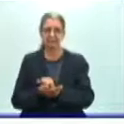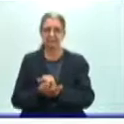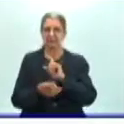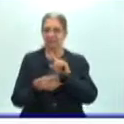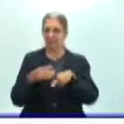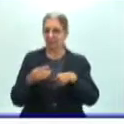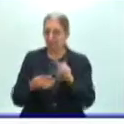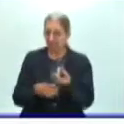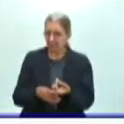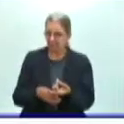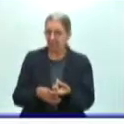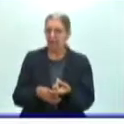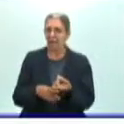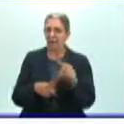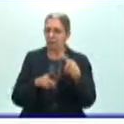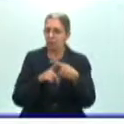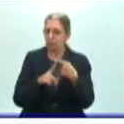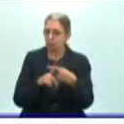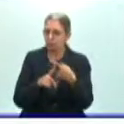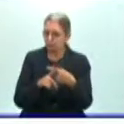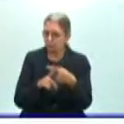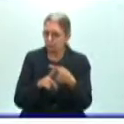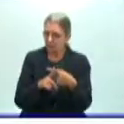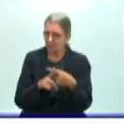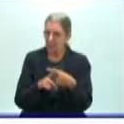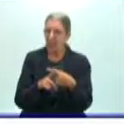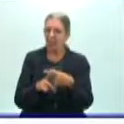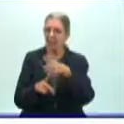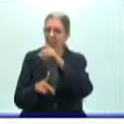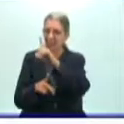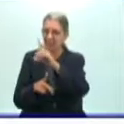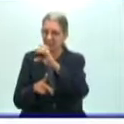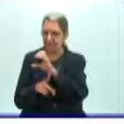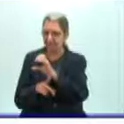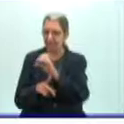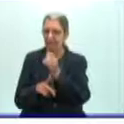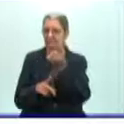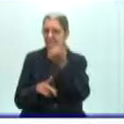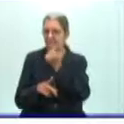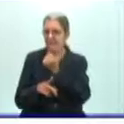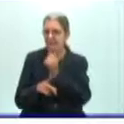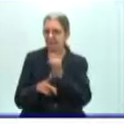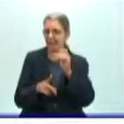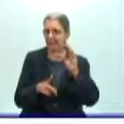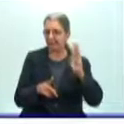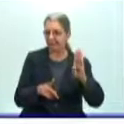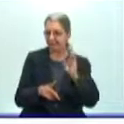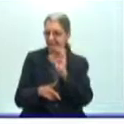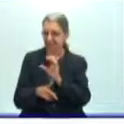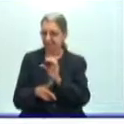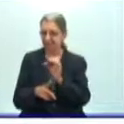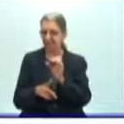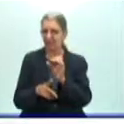Luego puedo adicionar el arco DC más el arco BC y obtener el arco